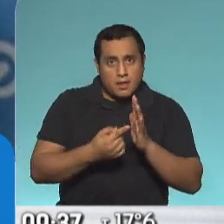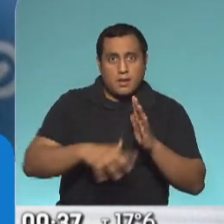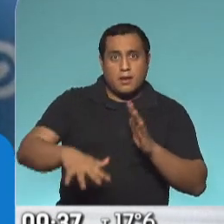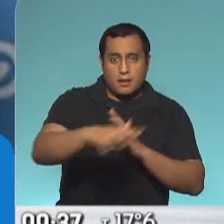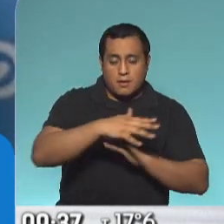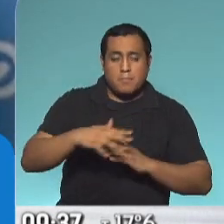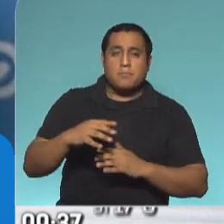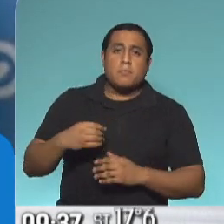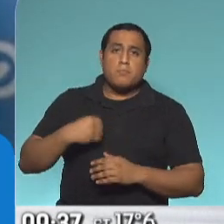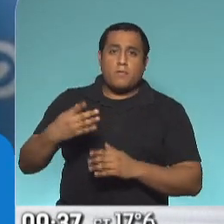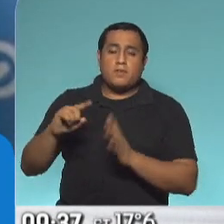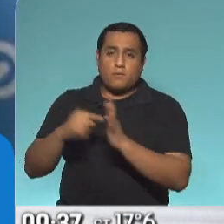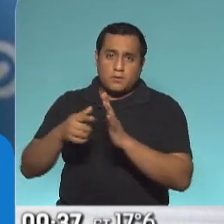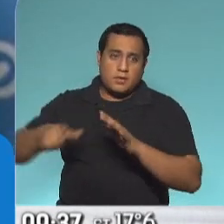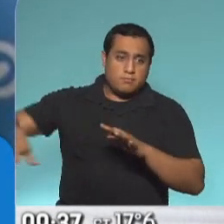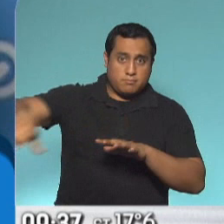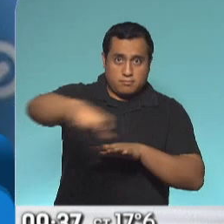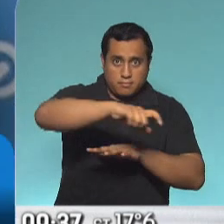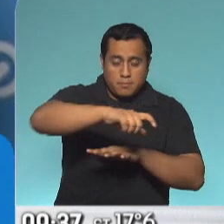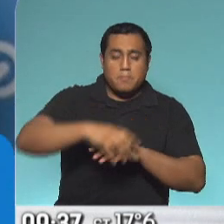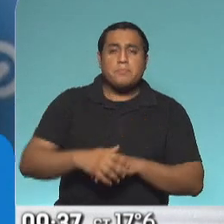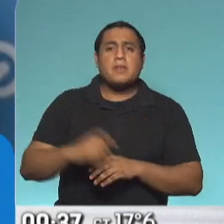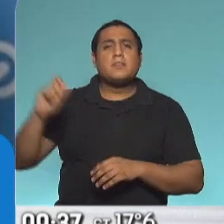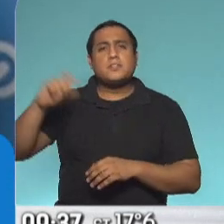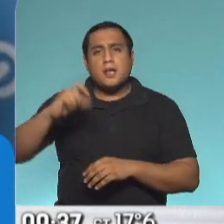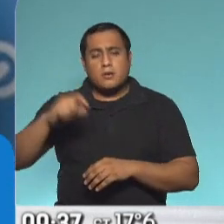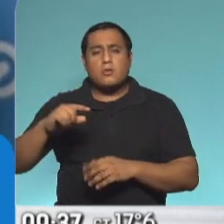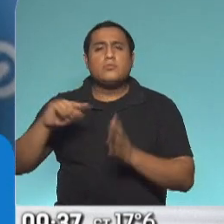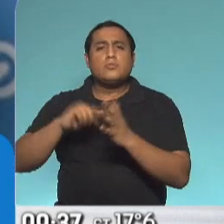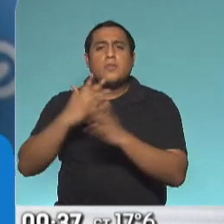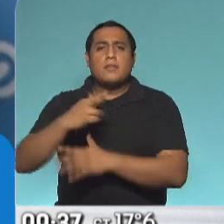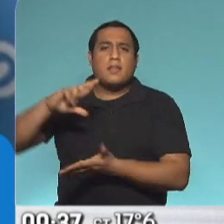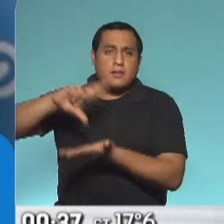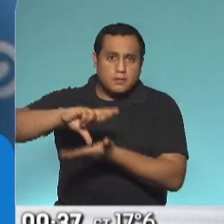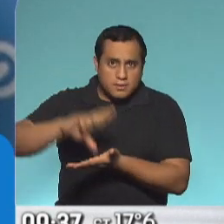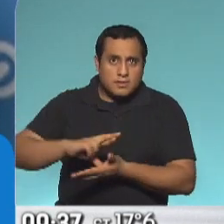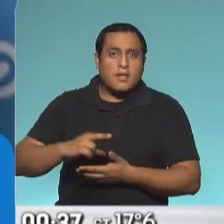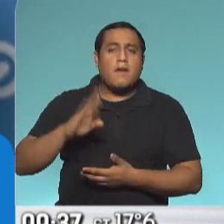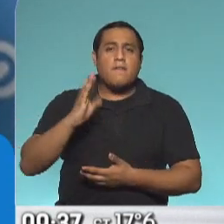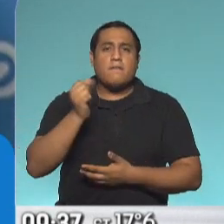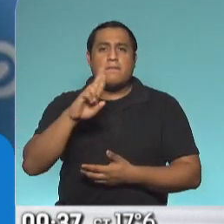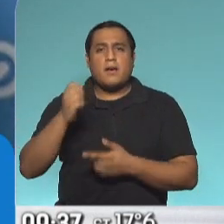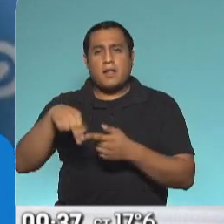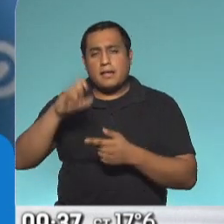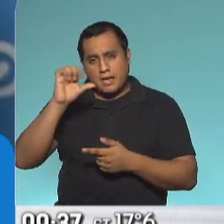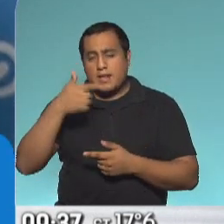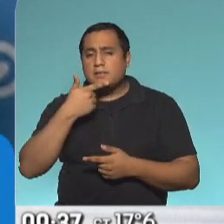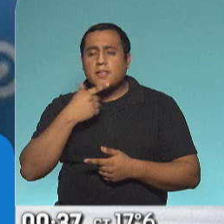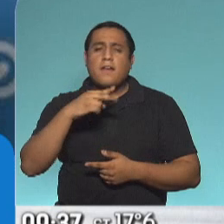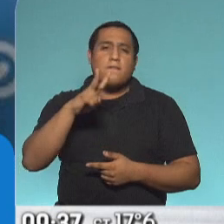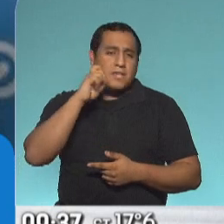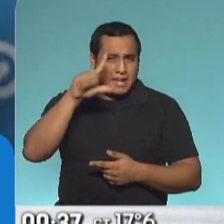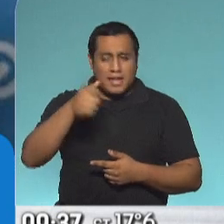el área metropolitana de la provincia de buenos aires- en chaco en las ciudades de resistencia barranqueras fontana puerto vilelas